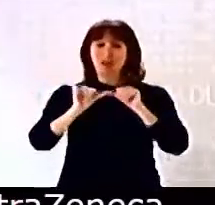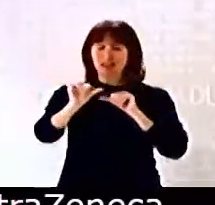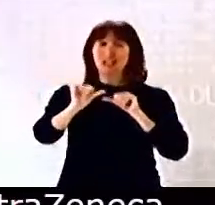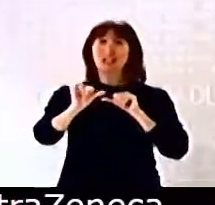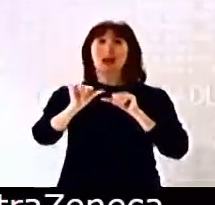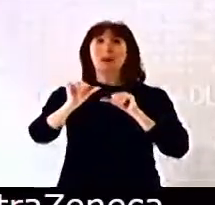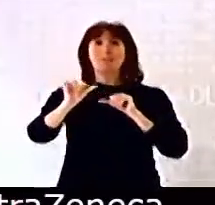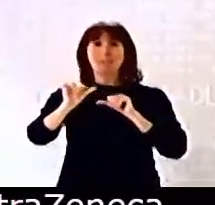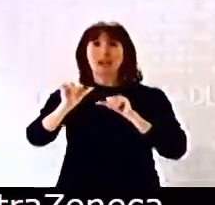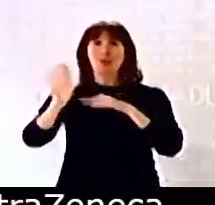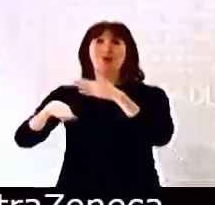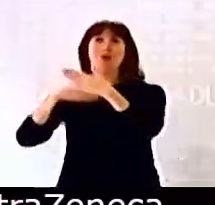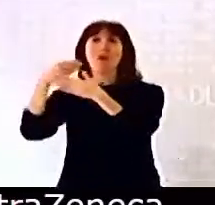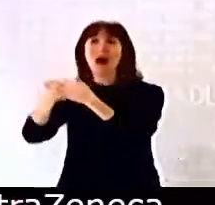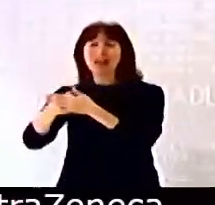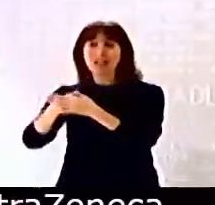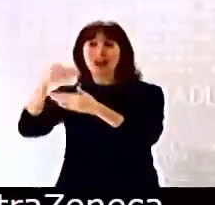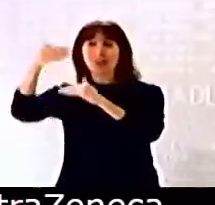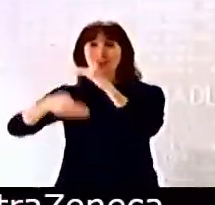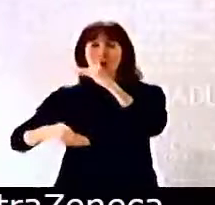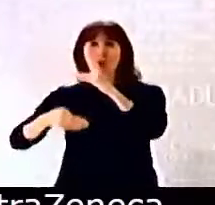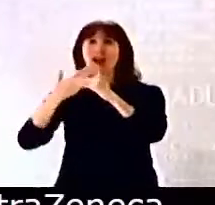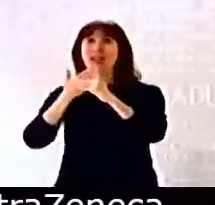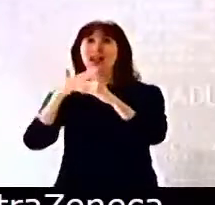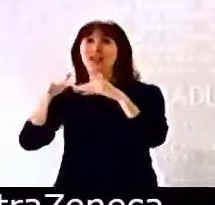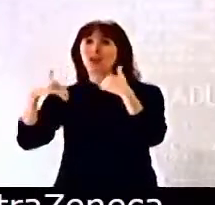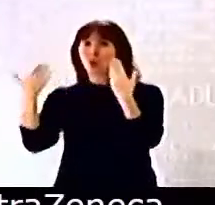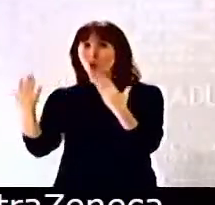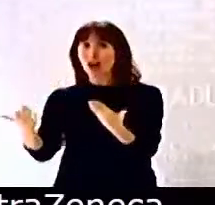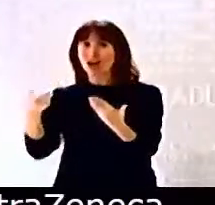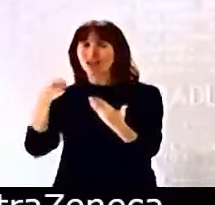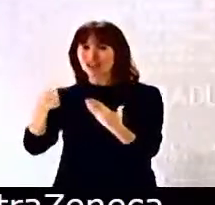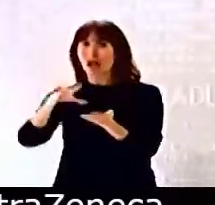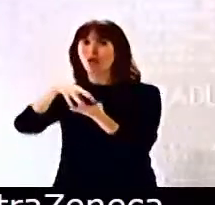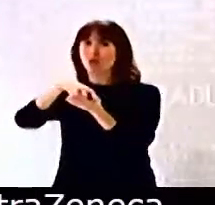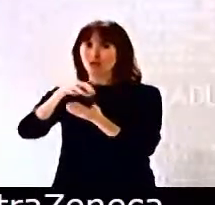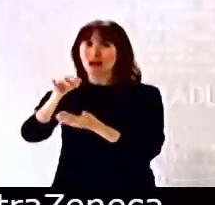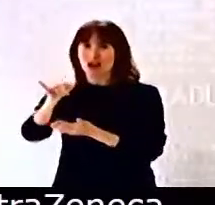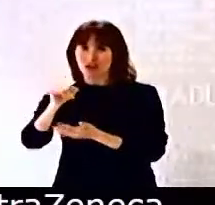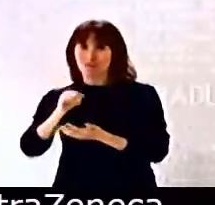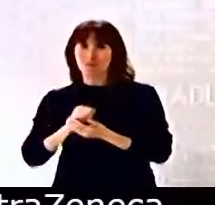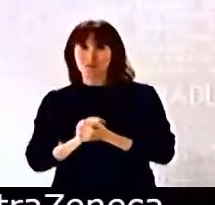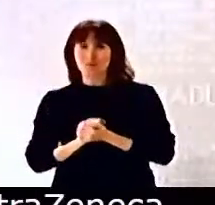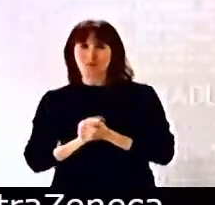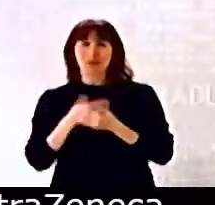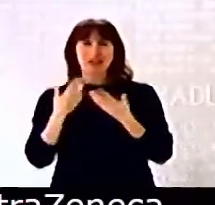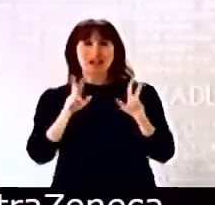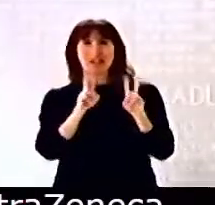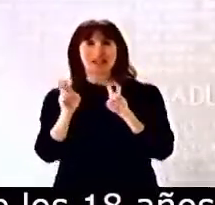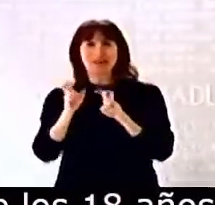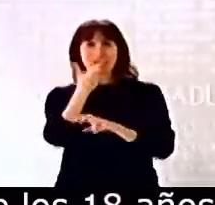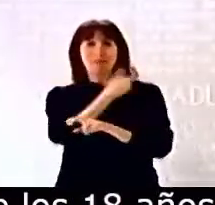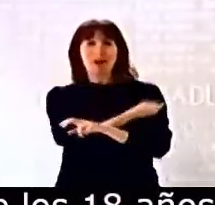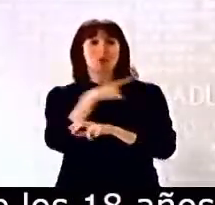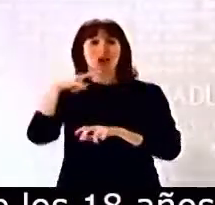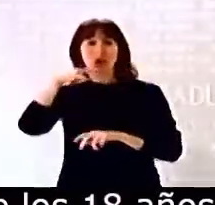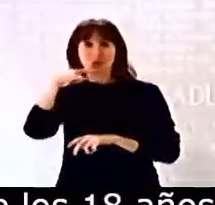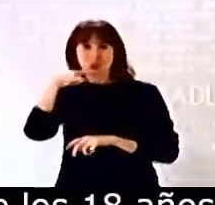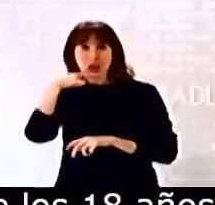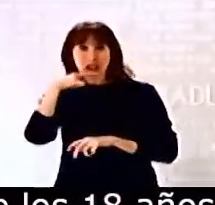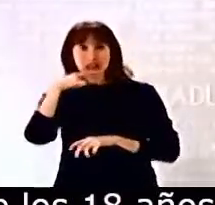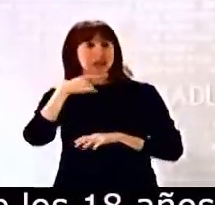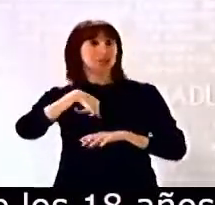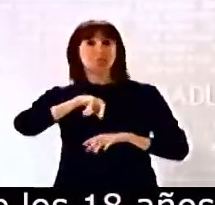ahora pues tenemos que saber hasta qué edad podemos y tenemos que ponerla. Y con respecto a la vacuna rusa, no